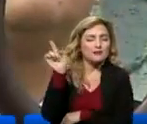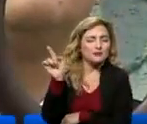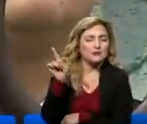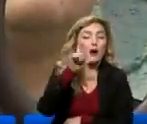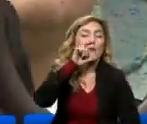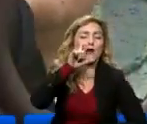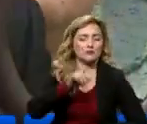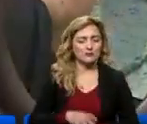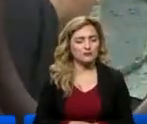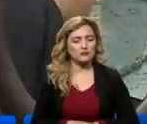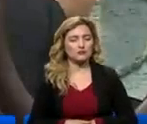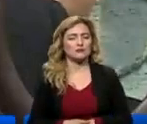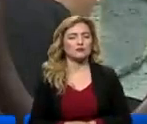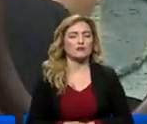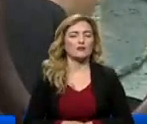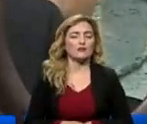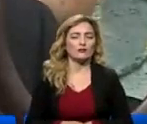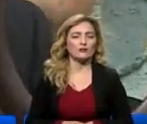de grupos